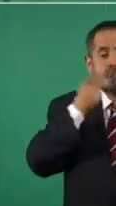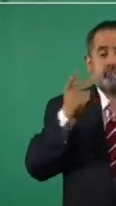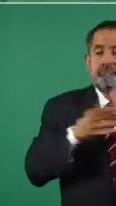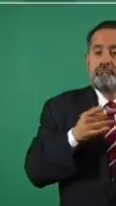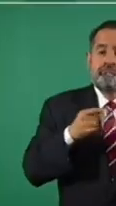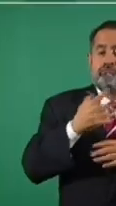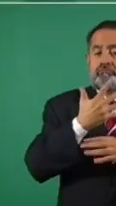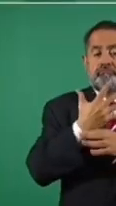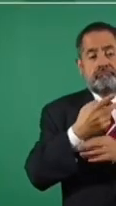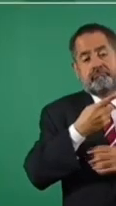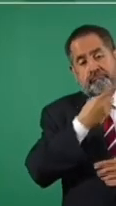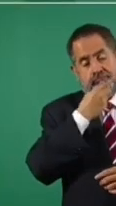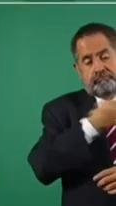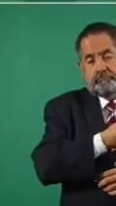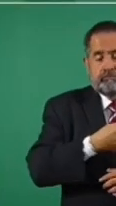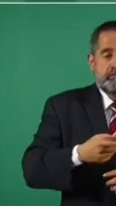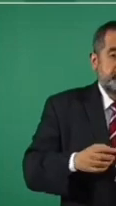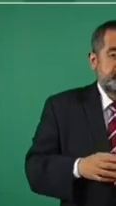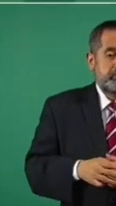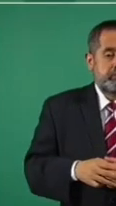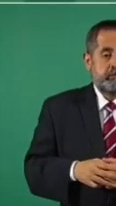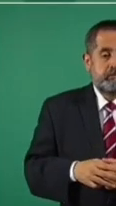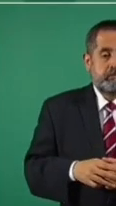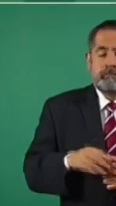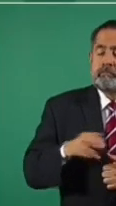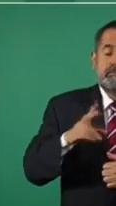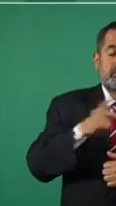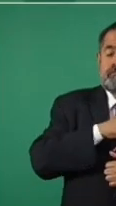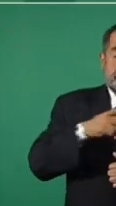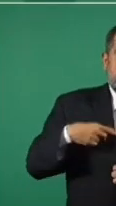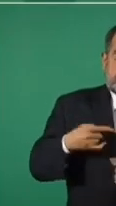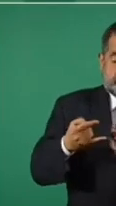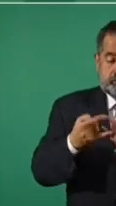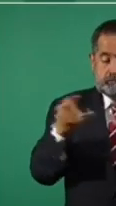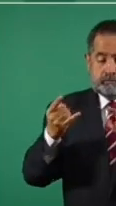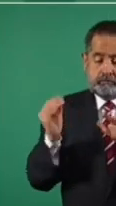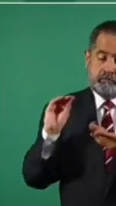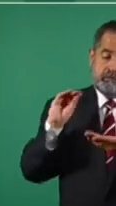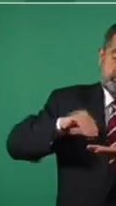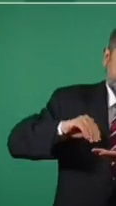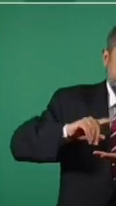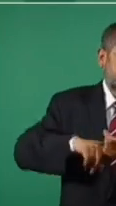había que politizar la historia,